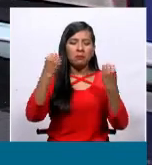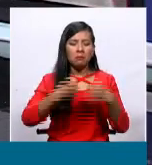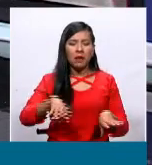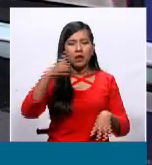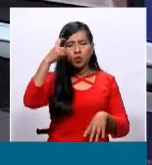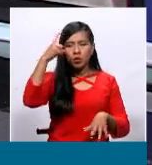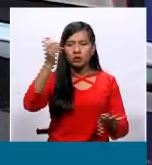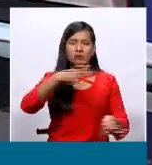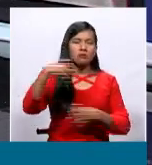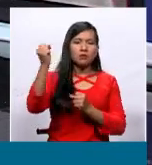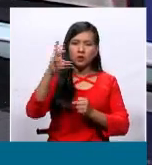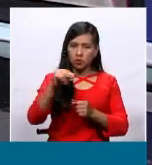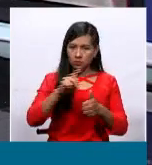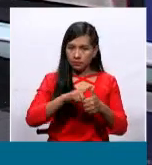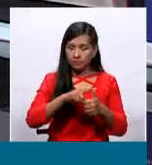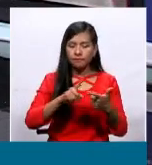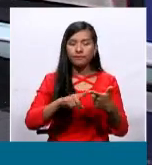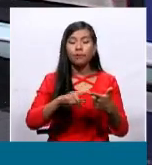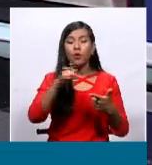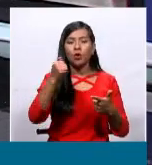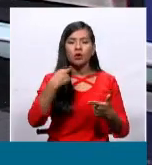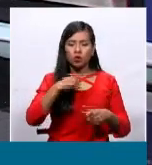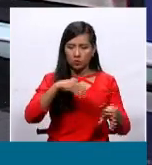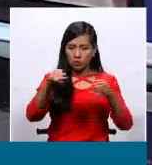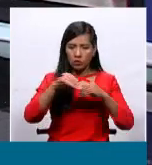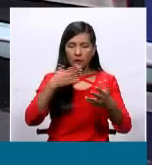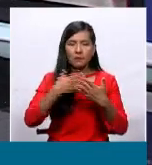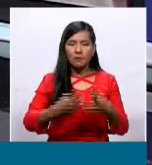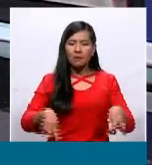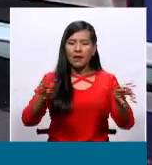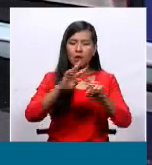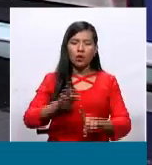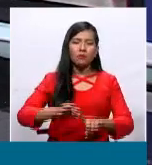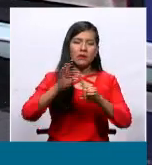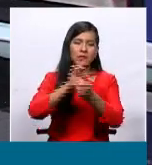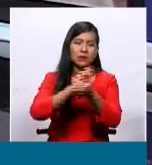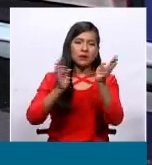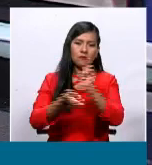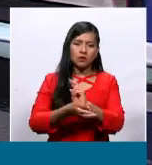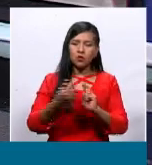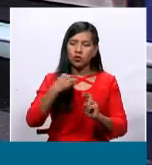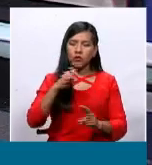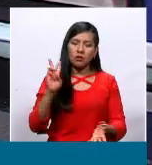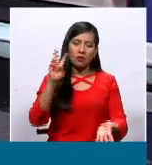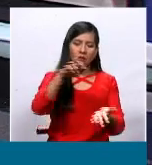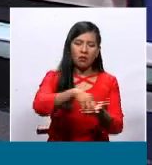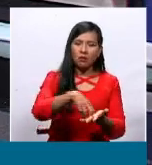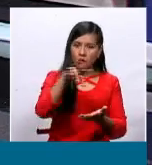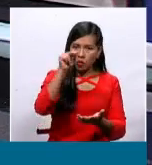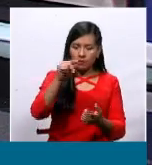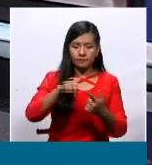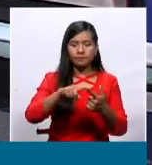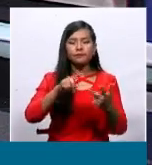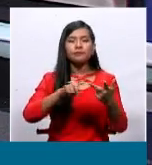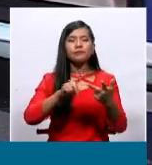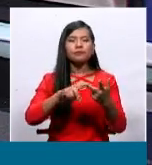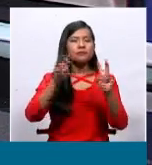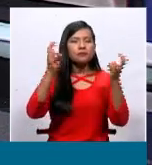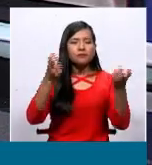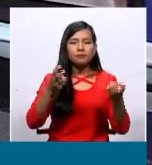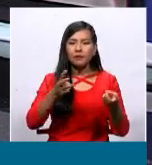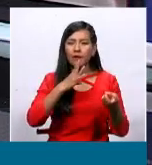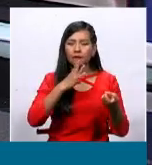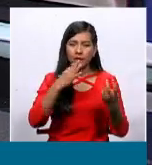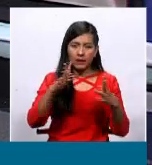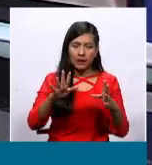frases. Nos mueven valores y principios revolucionarios, no nos van a doblegar, sería la segunda. Y la tercera que la